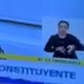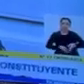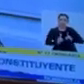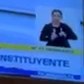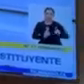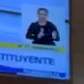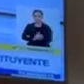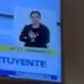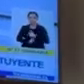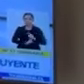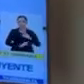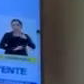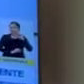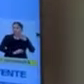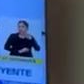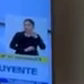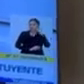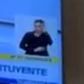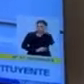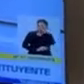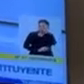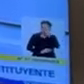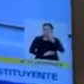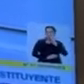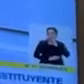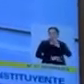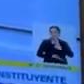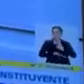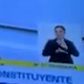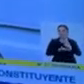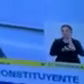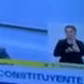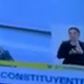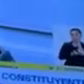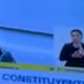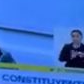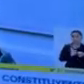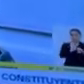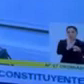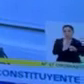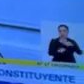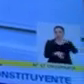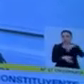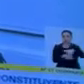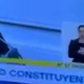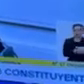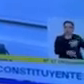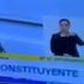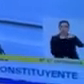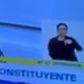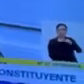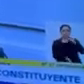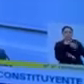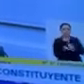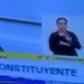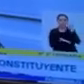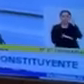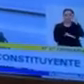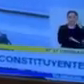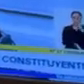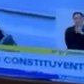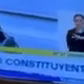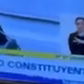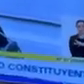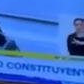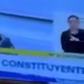que trastoca la vida completamente de las personas. No las deja dormir, no las deja trabajar, no las deja hacer la familia con normalidad, porque tienen un